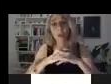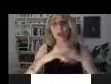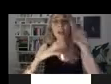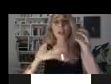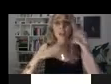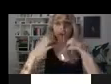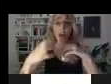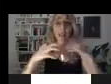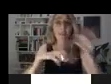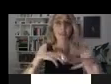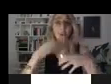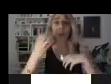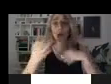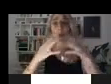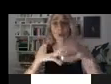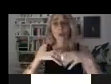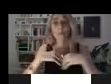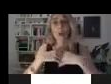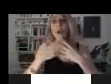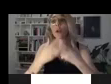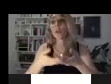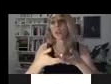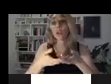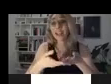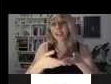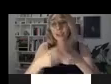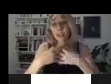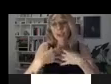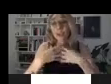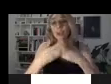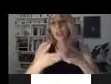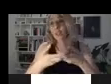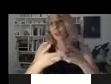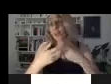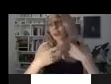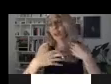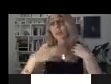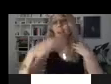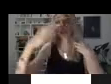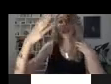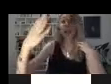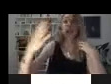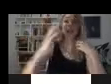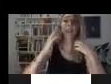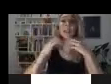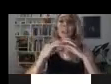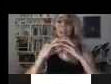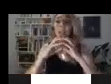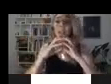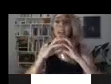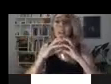que sin duda con Miami, con Nueva York, son polos donde los latinos nos interesa un montón ser parte.